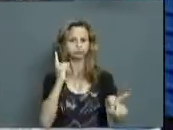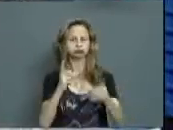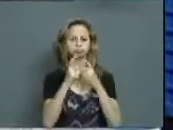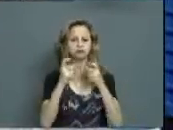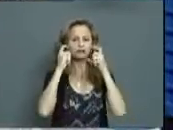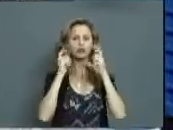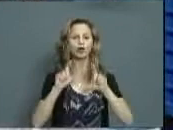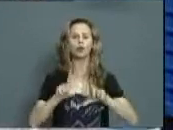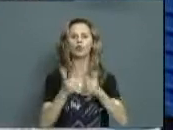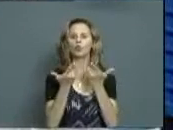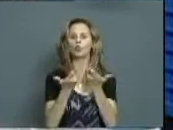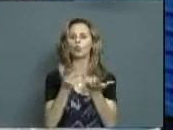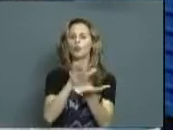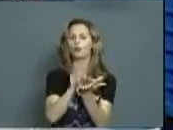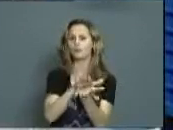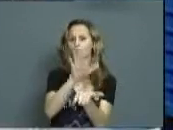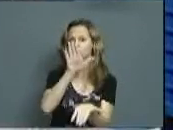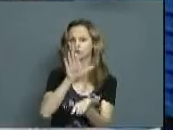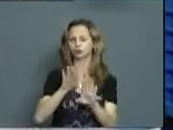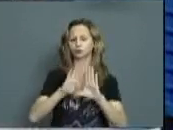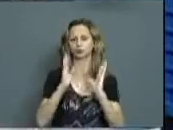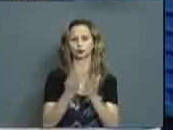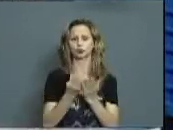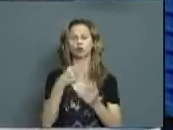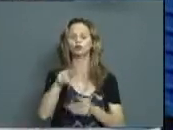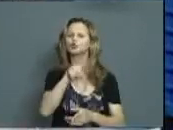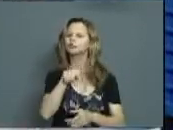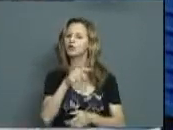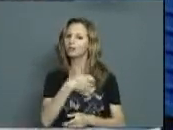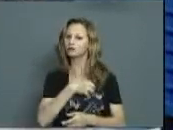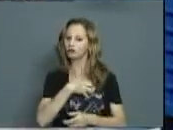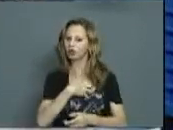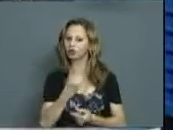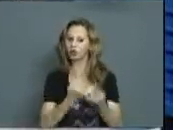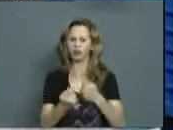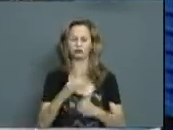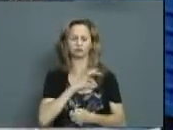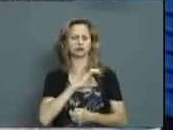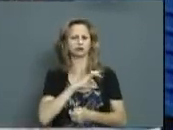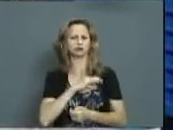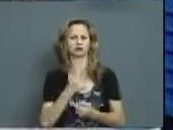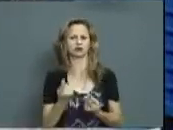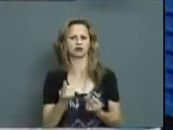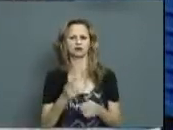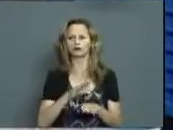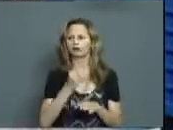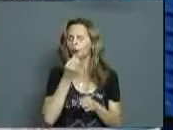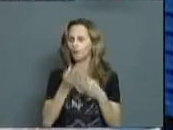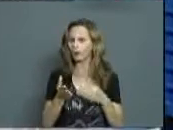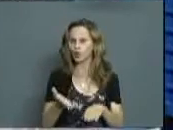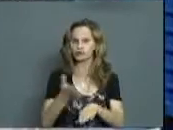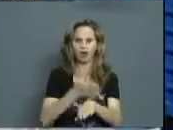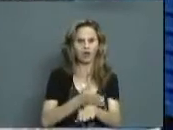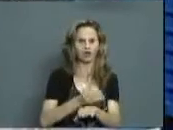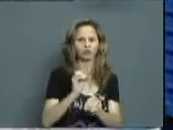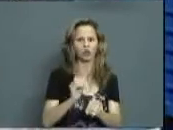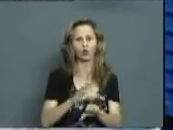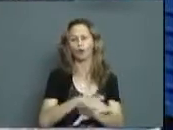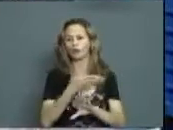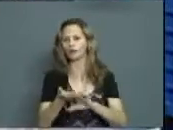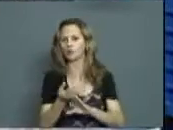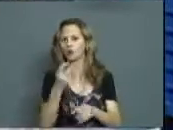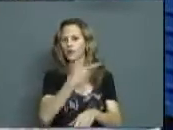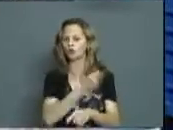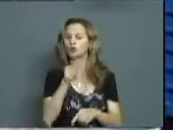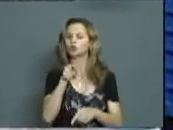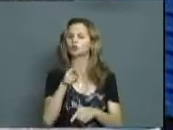vacunación. Y es que si usted tiene manifestaciones sintomáticas, ya sea después de la vacuna o sin relación con la vacuna, tiene que acudir